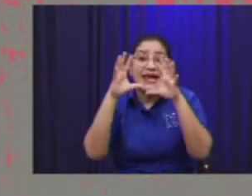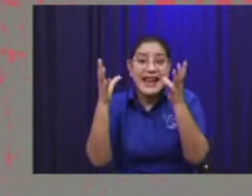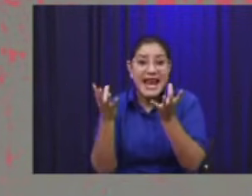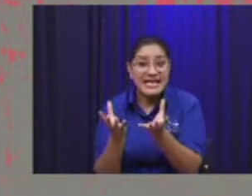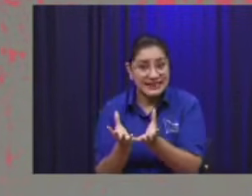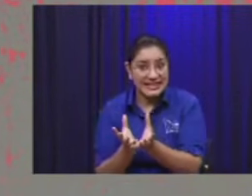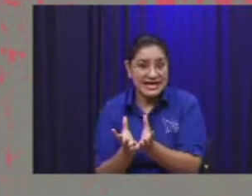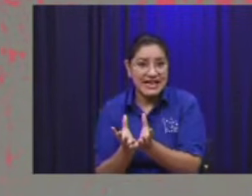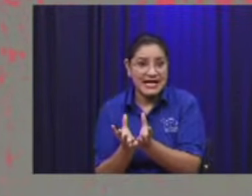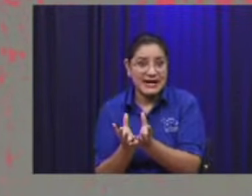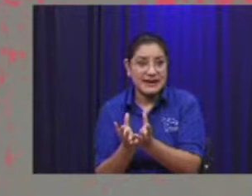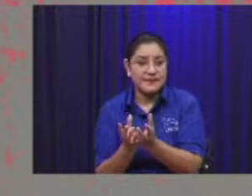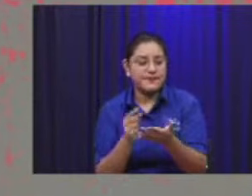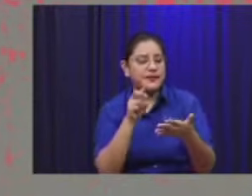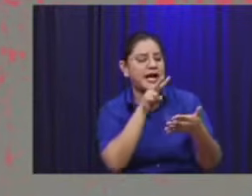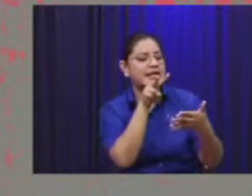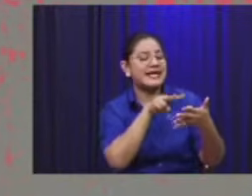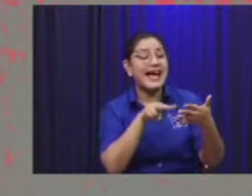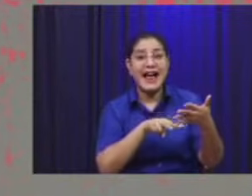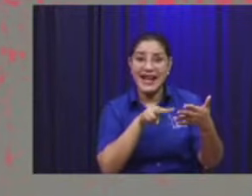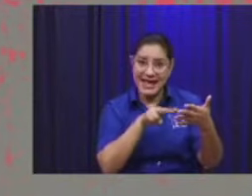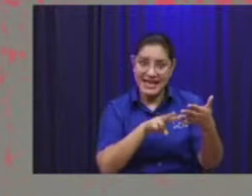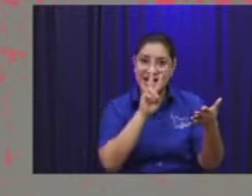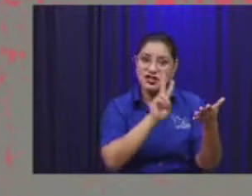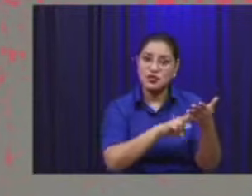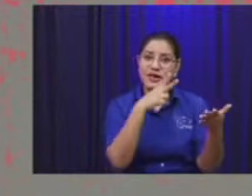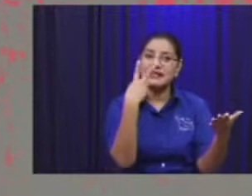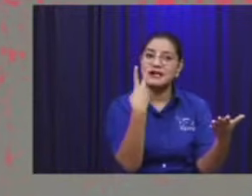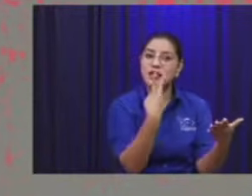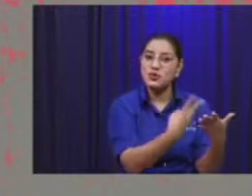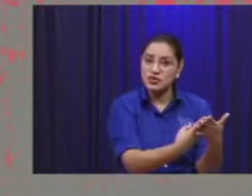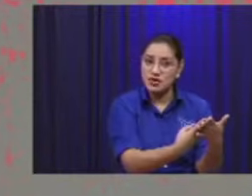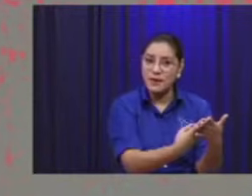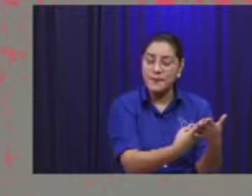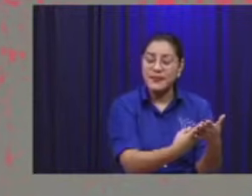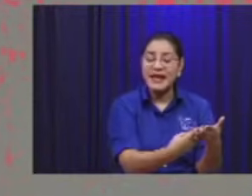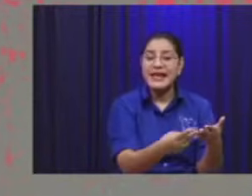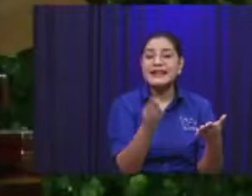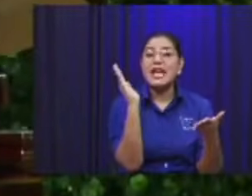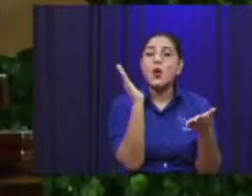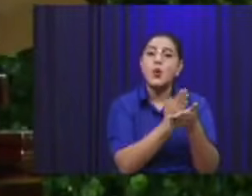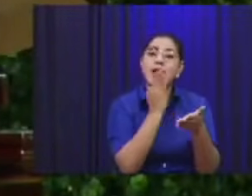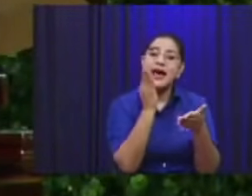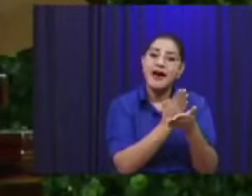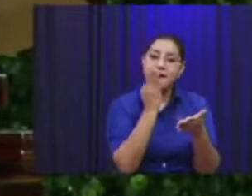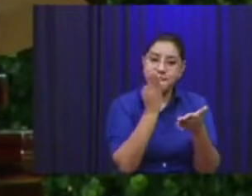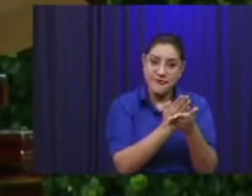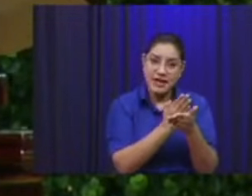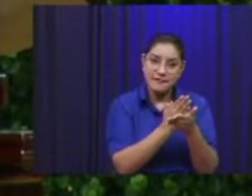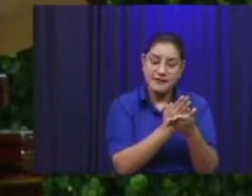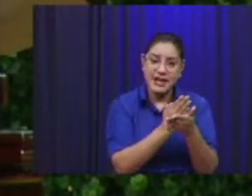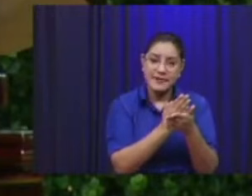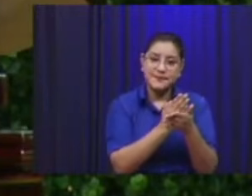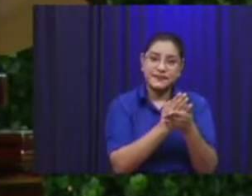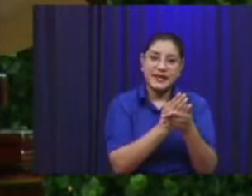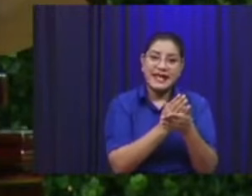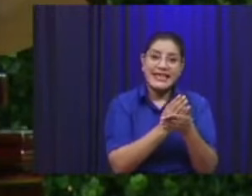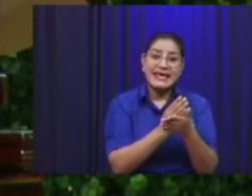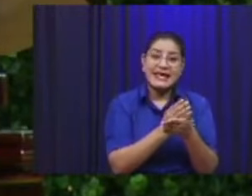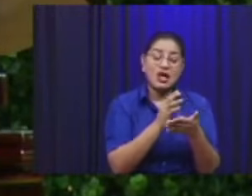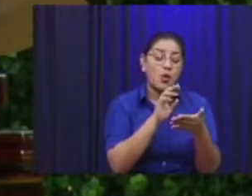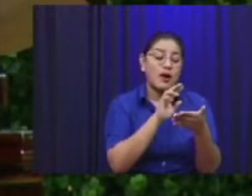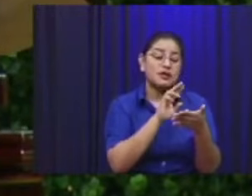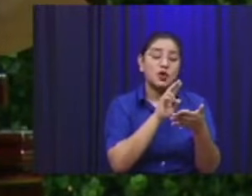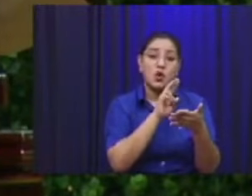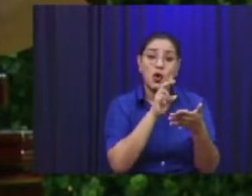esta es la biblia de las américas digitales y algunos programas si lo tienen pero la biblia de